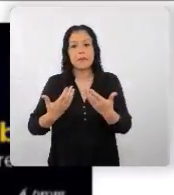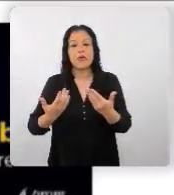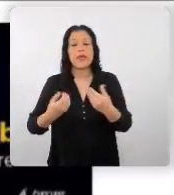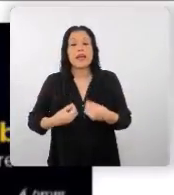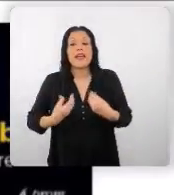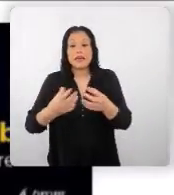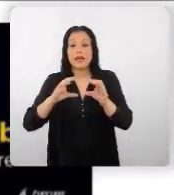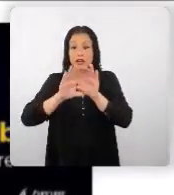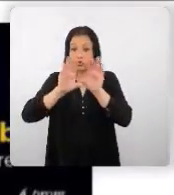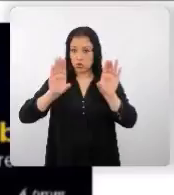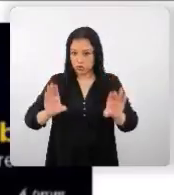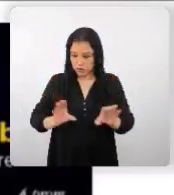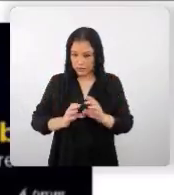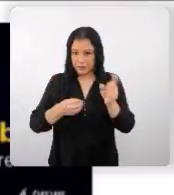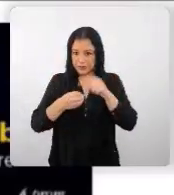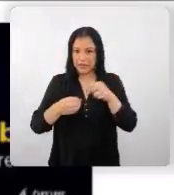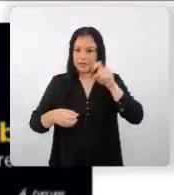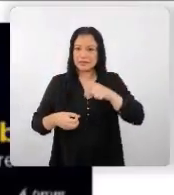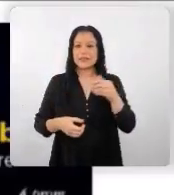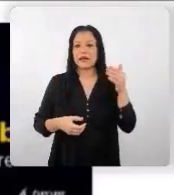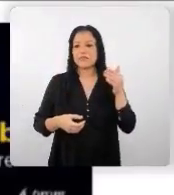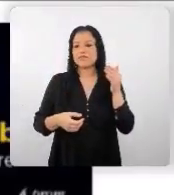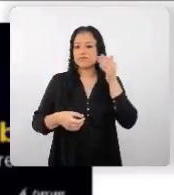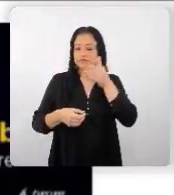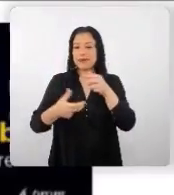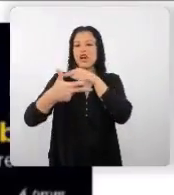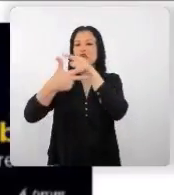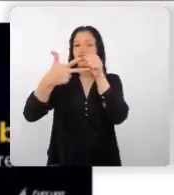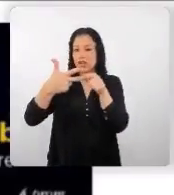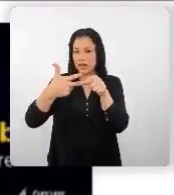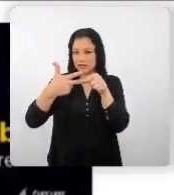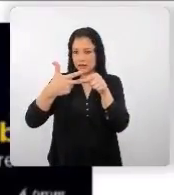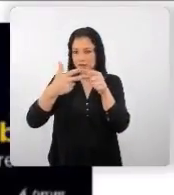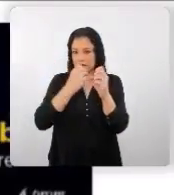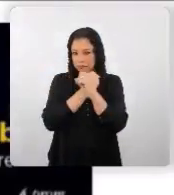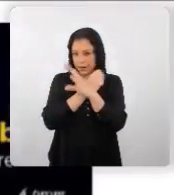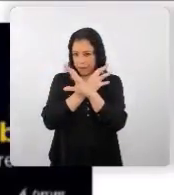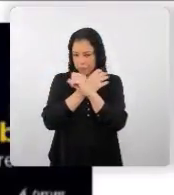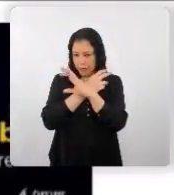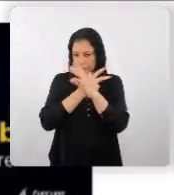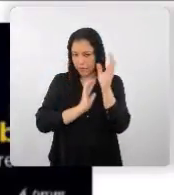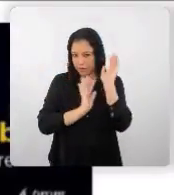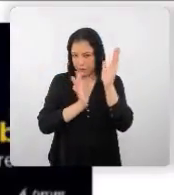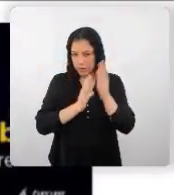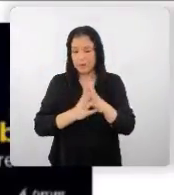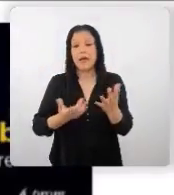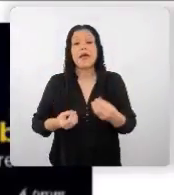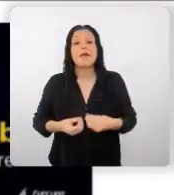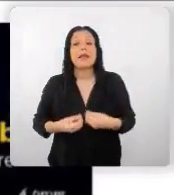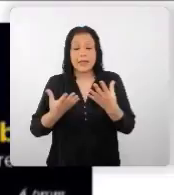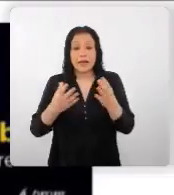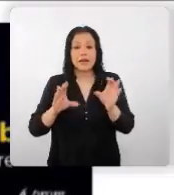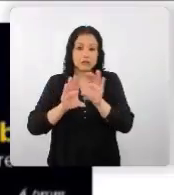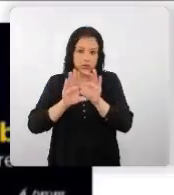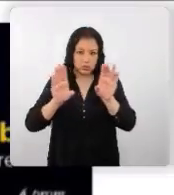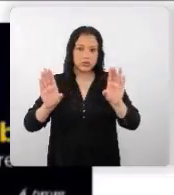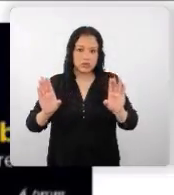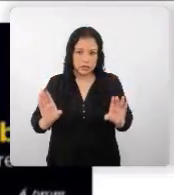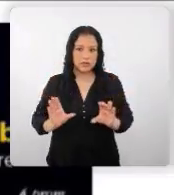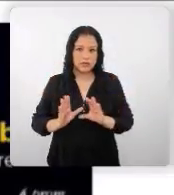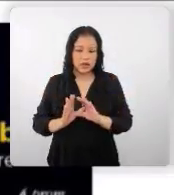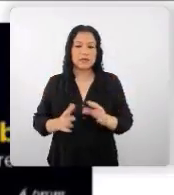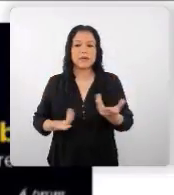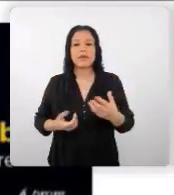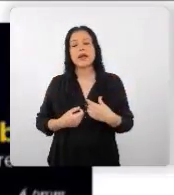de participación deben haber asistido a los tres eventos, ya que se les hará, para poder que se les emita